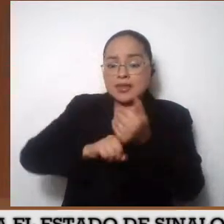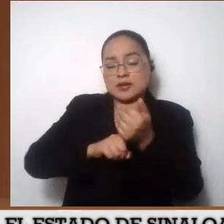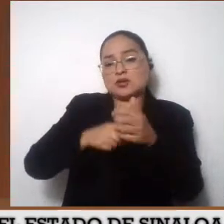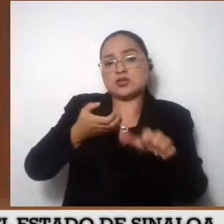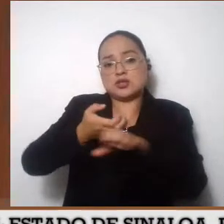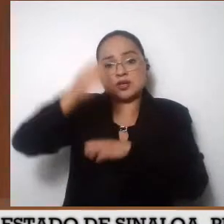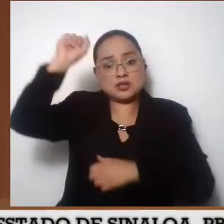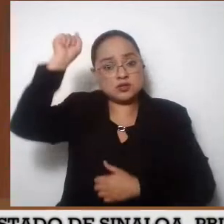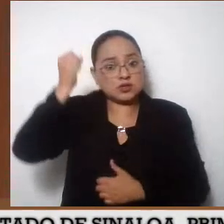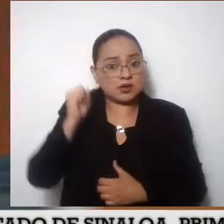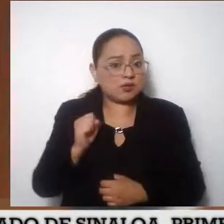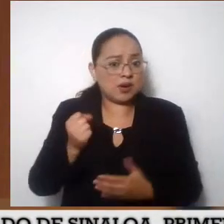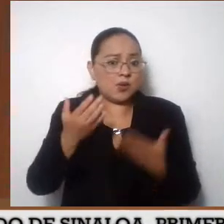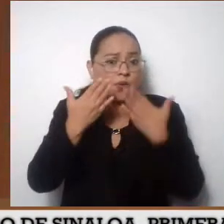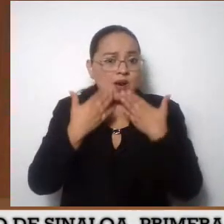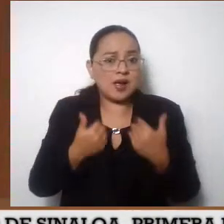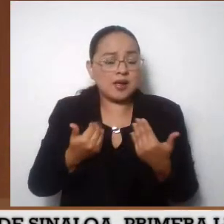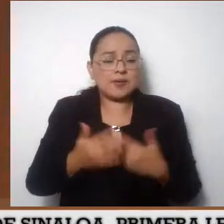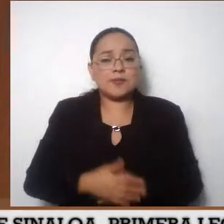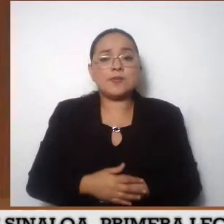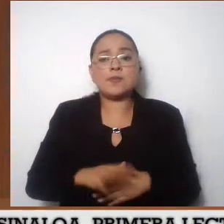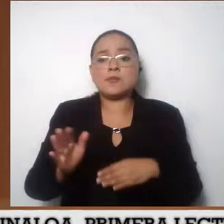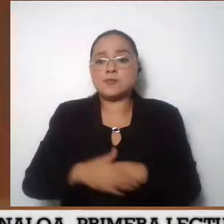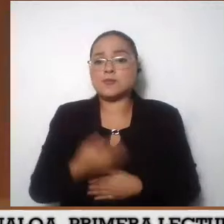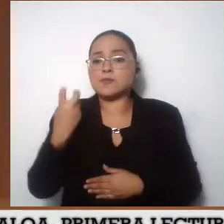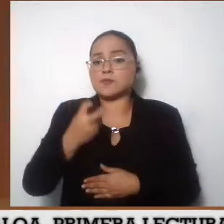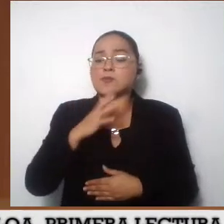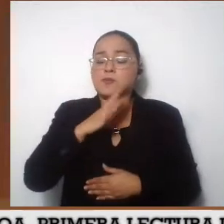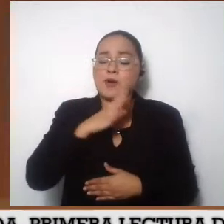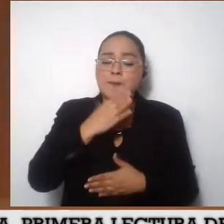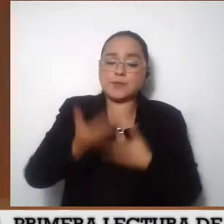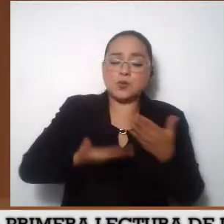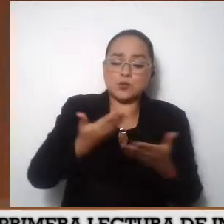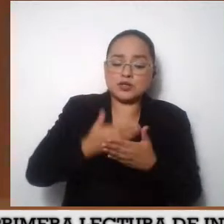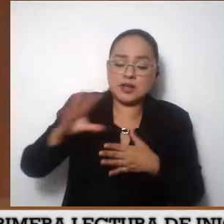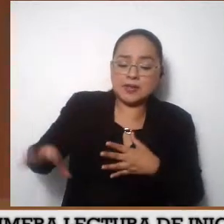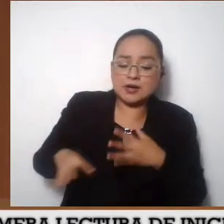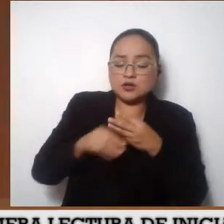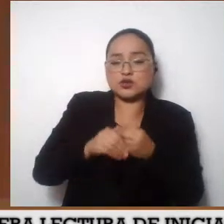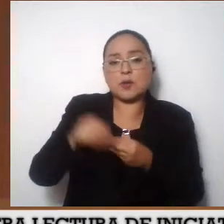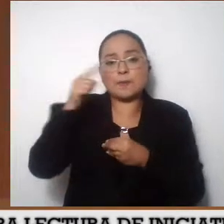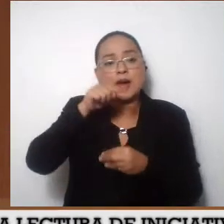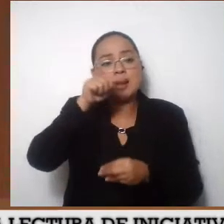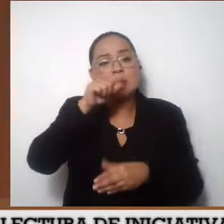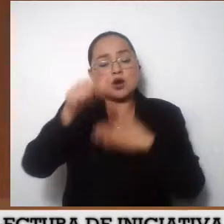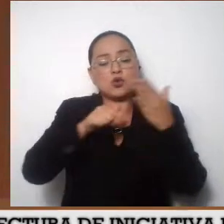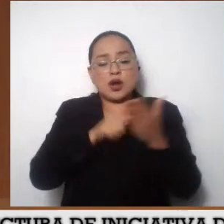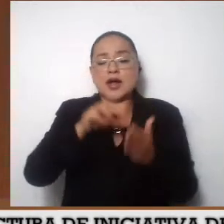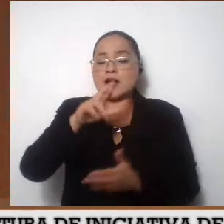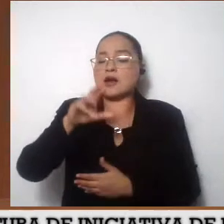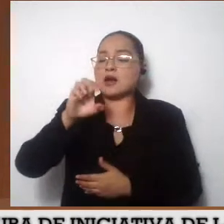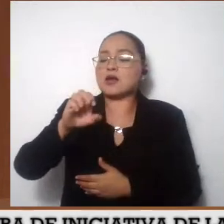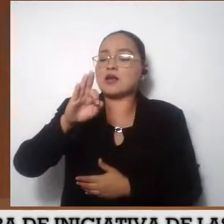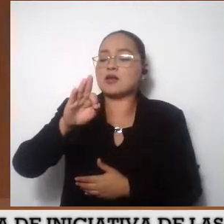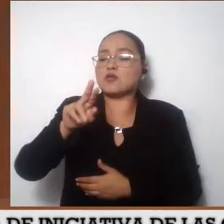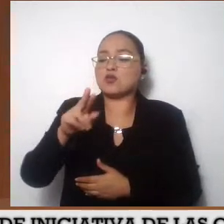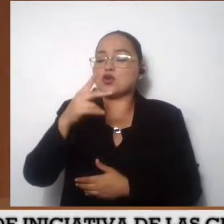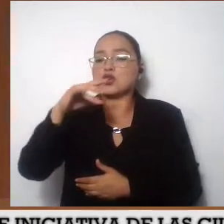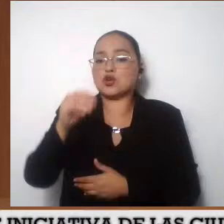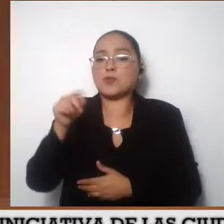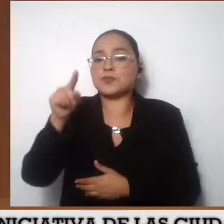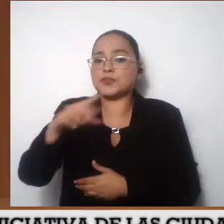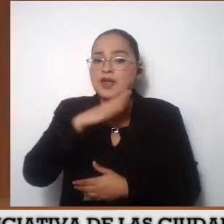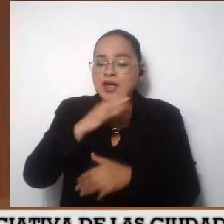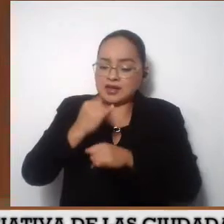en el estado de Sinaloa, por lo que se propone la adición de una nueva fracción donde los refugios también tengan a su cargo facilitar información